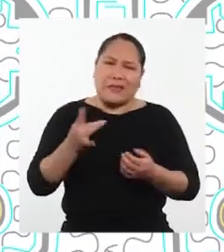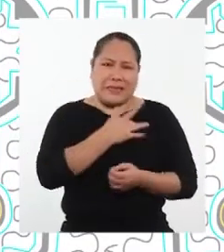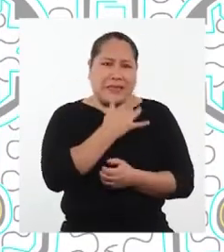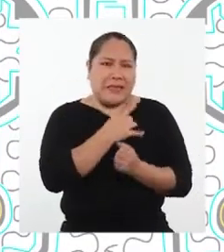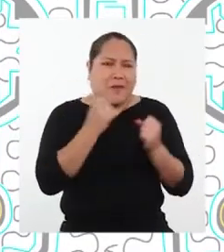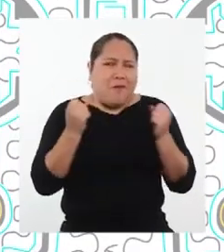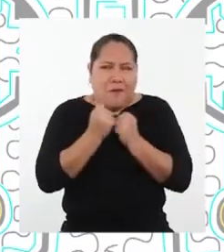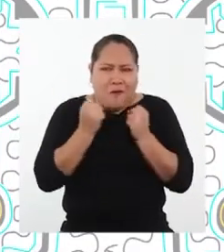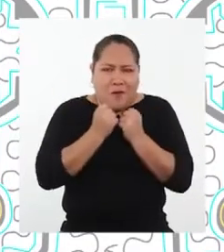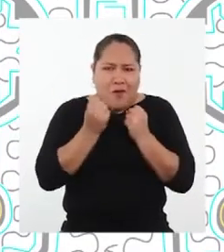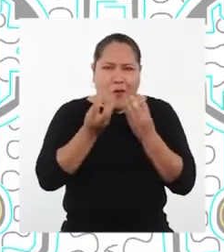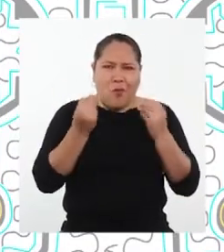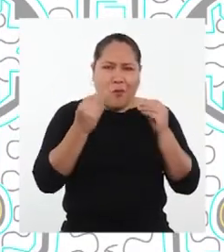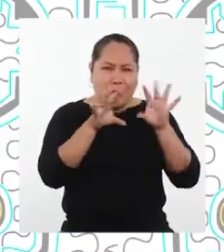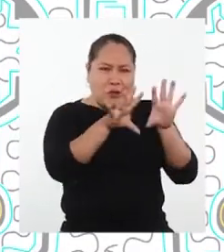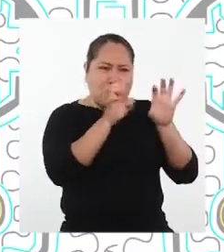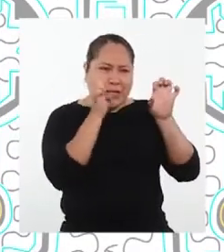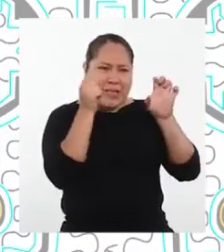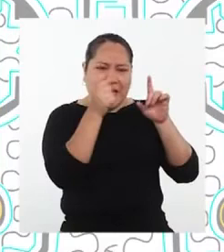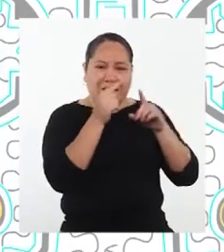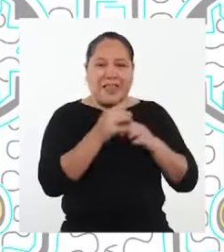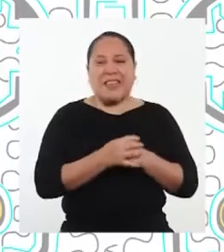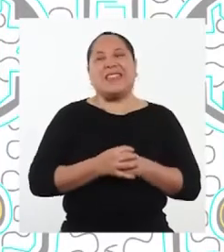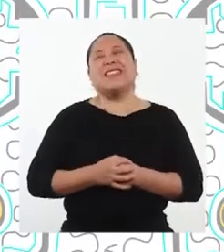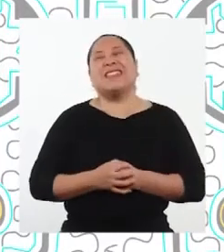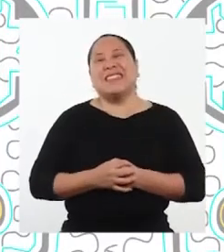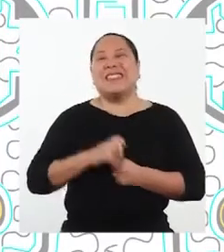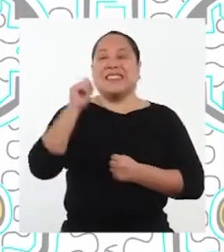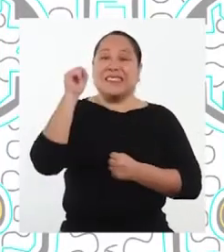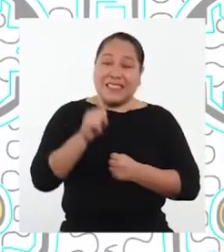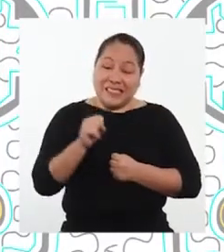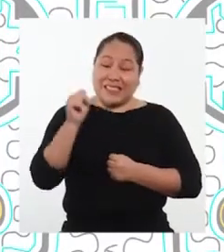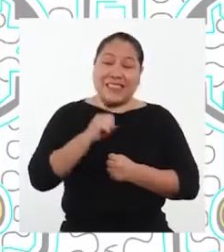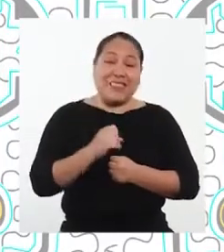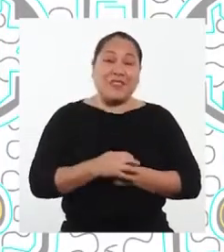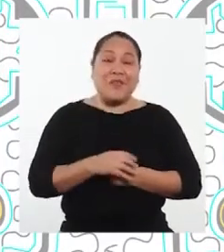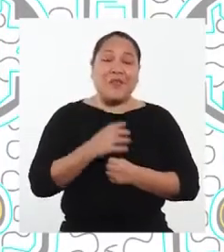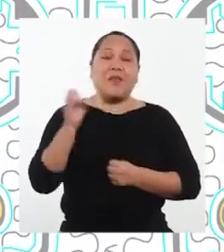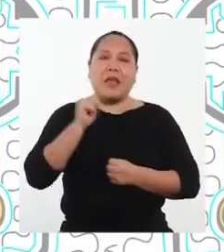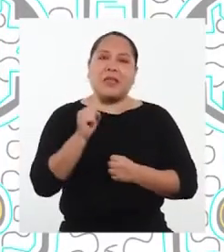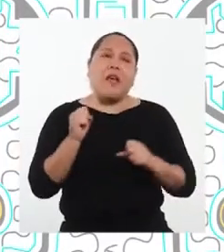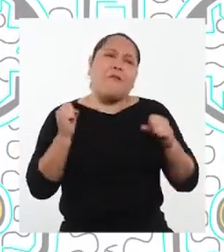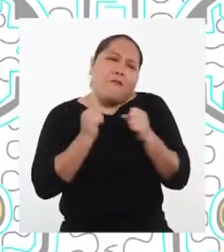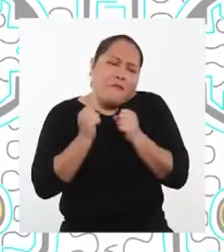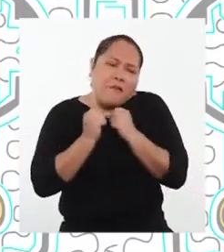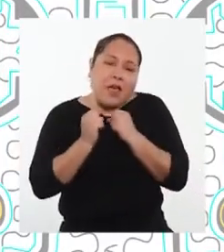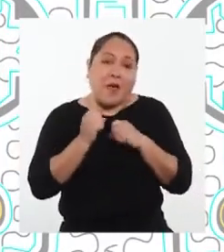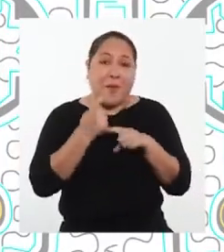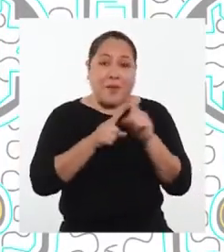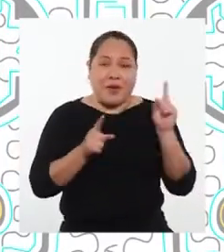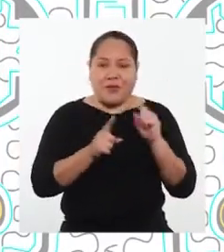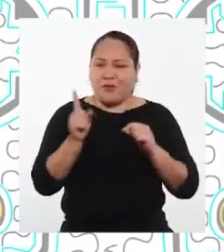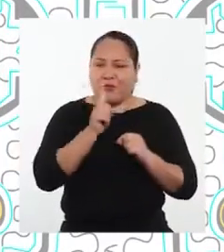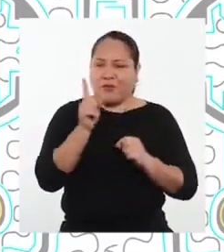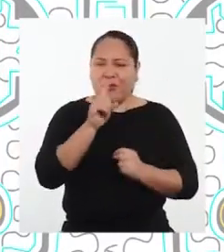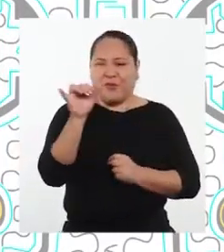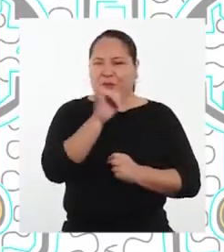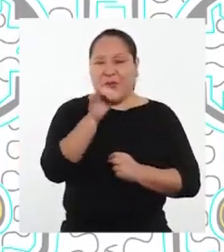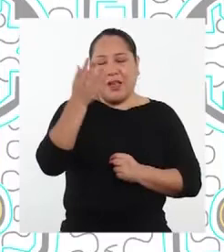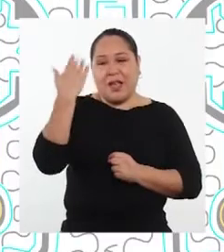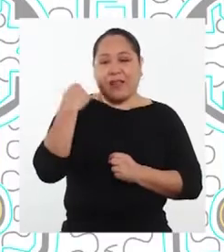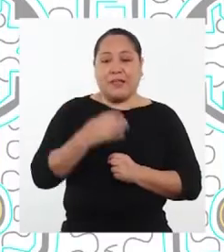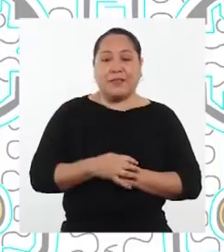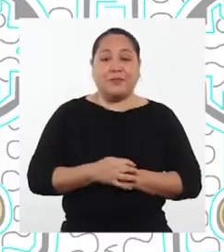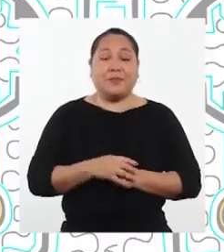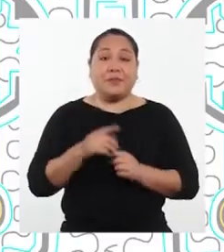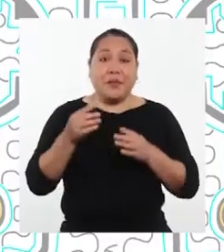mucho frío con tanto hielo. De hecho, sí hacía algo de frío, pero ya no es como antes.